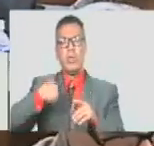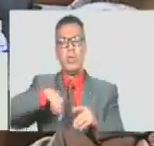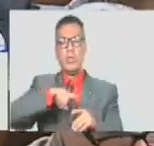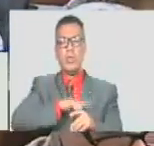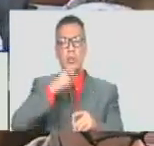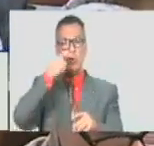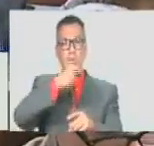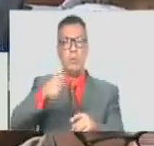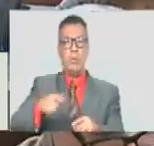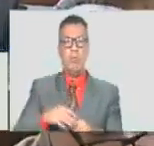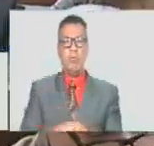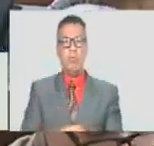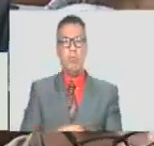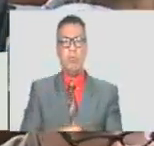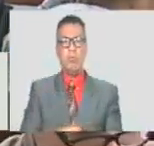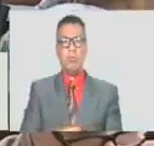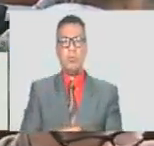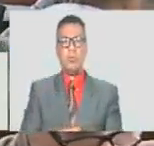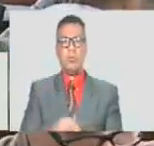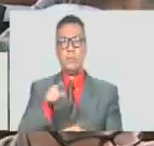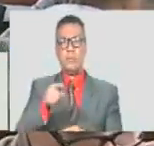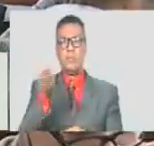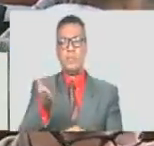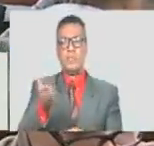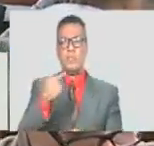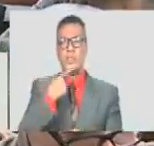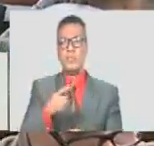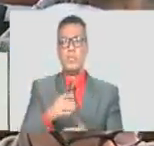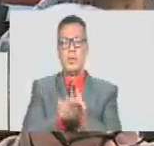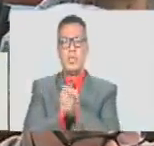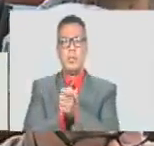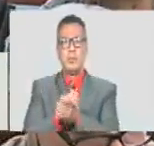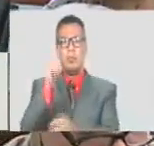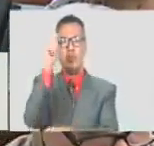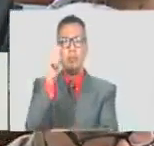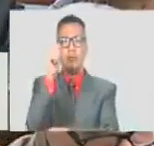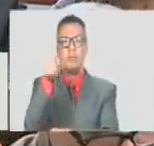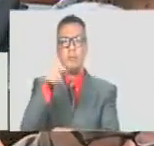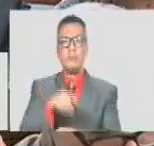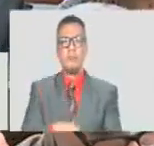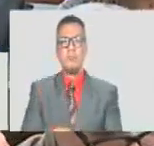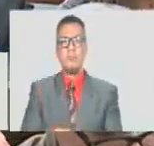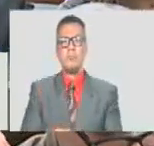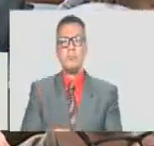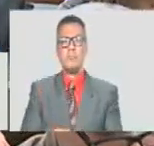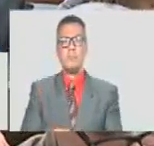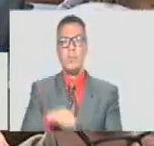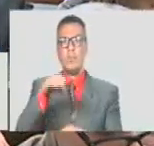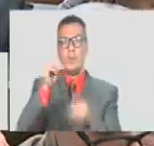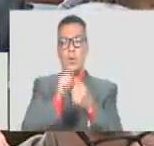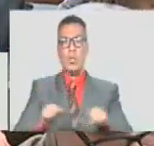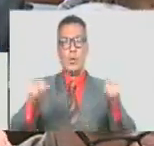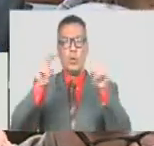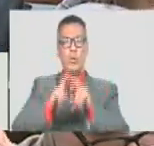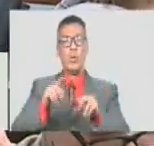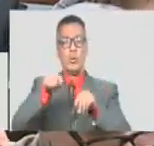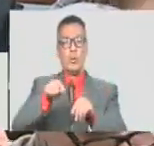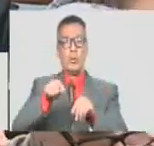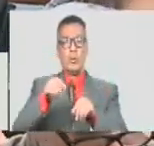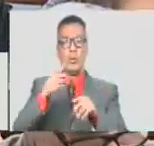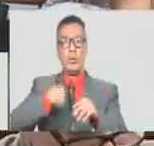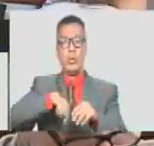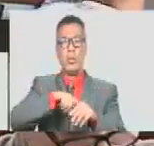pueblo. Pero hay que recalcar, colegas parlamentarios, la ONU empieza a adoptar